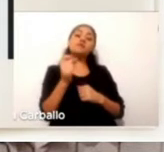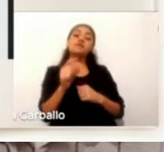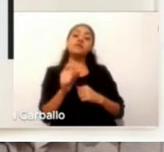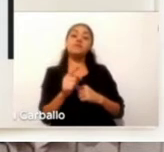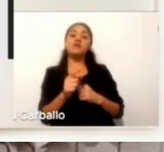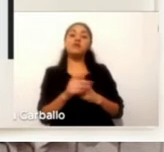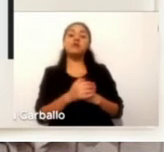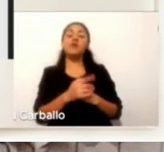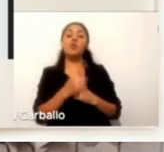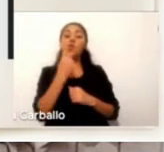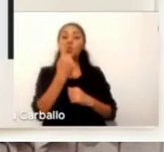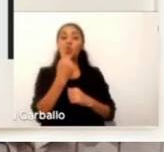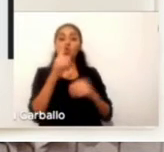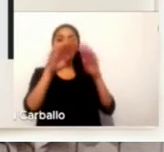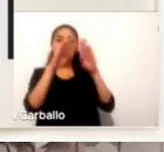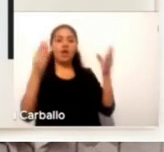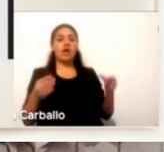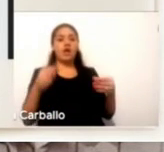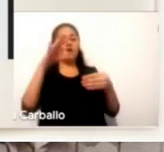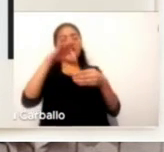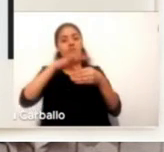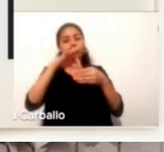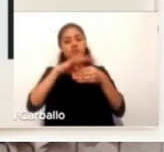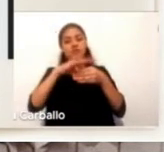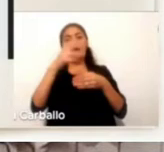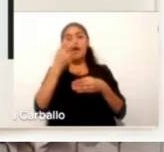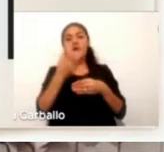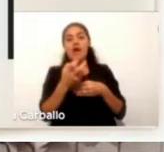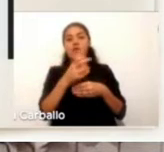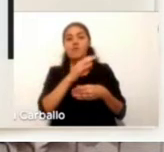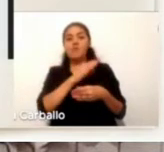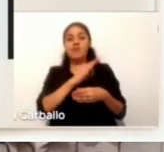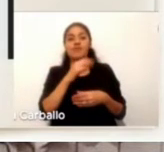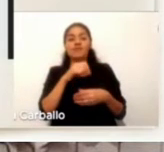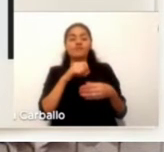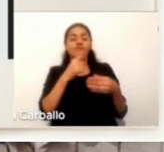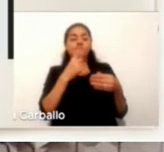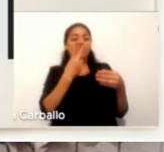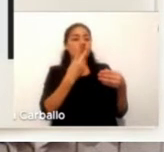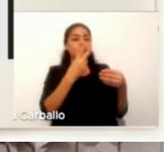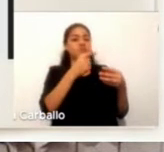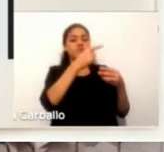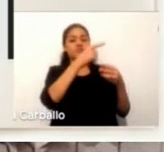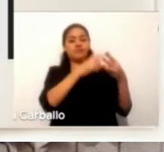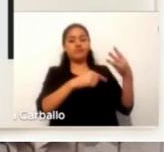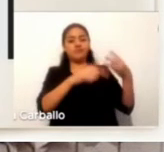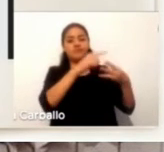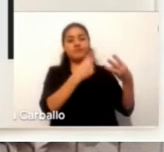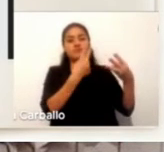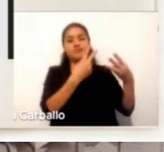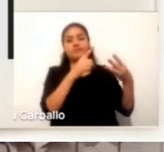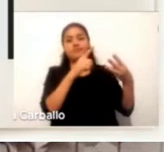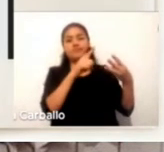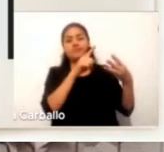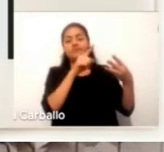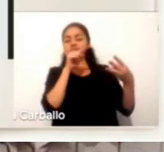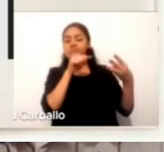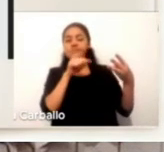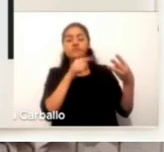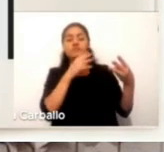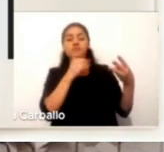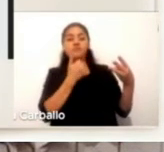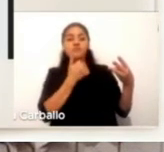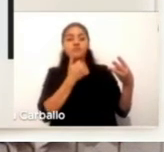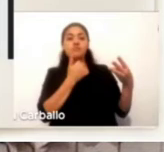una casilla, si bien se omitió señalar 2 de los 3 rubros fundamentales, tal circunstancia solo prueba la existencia